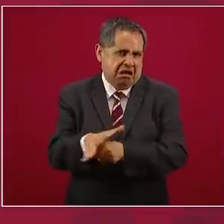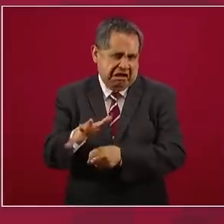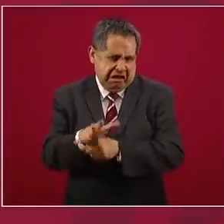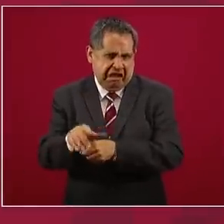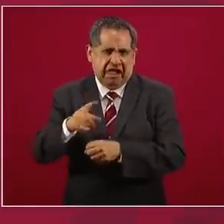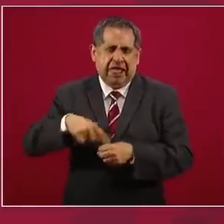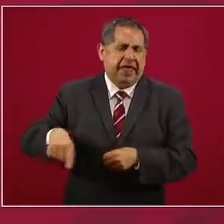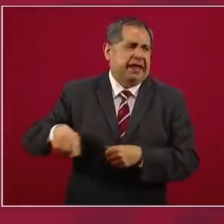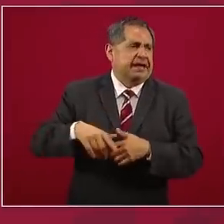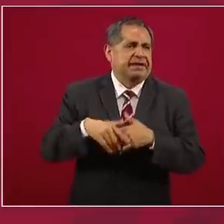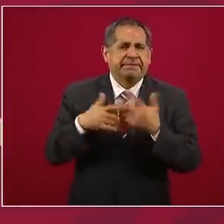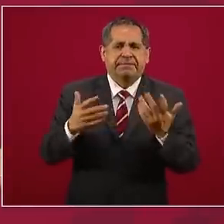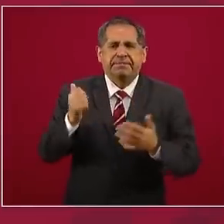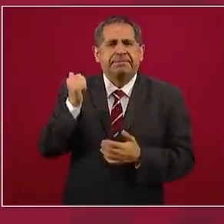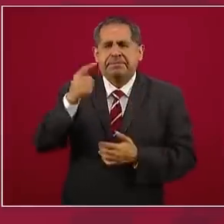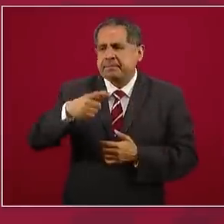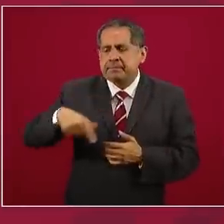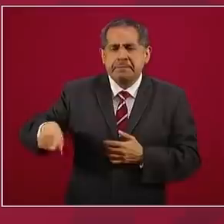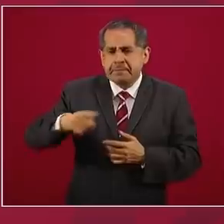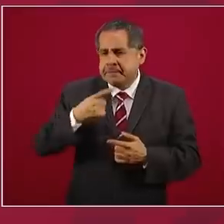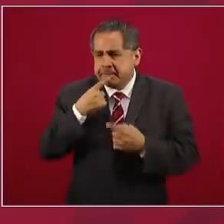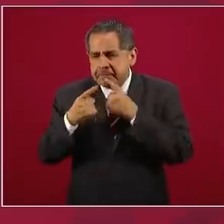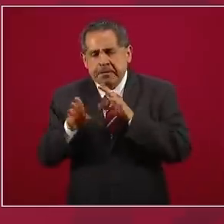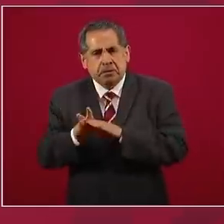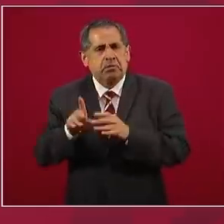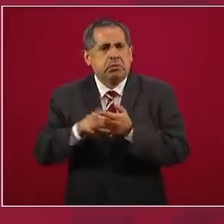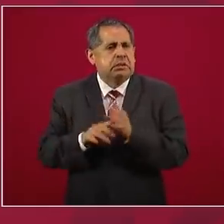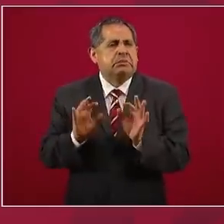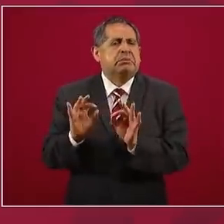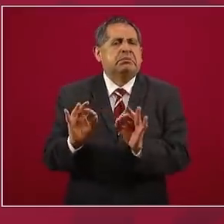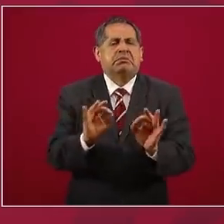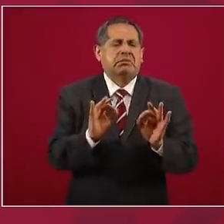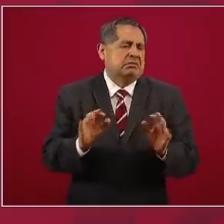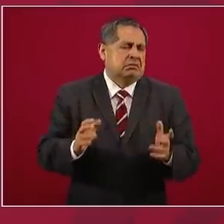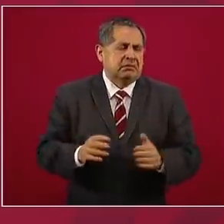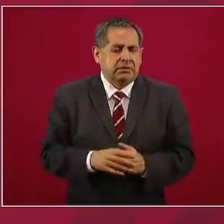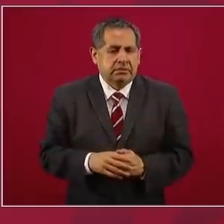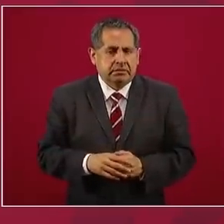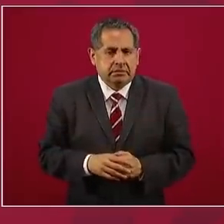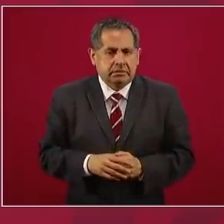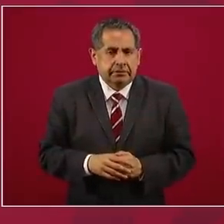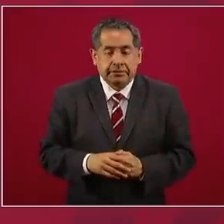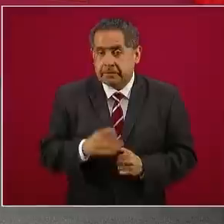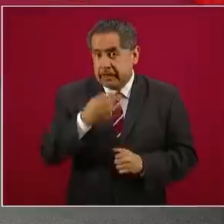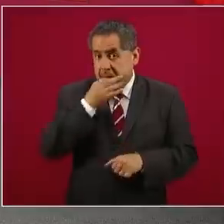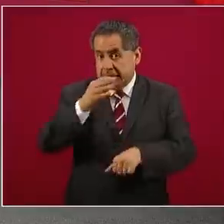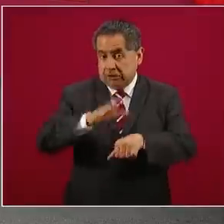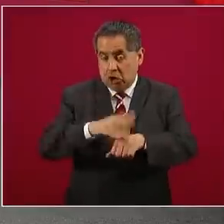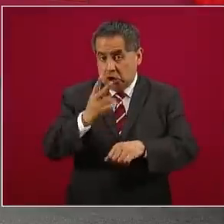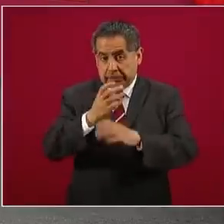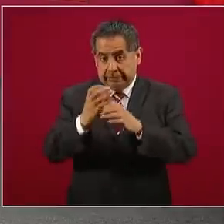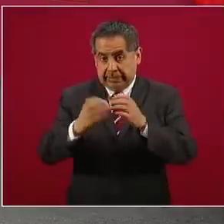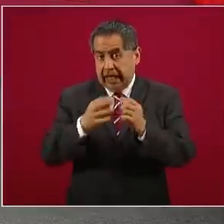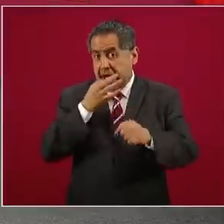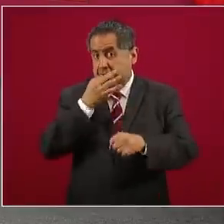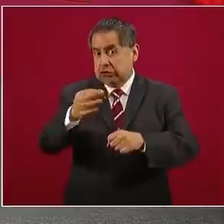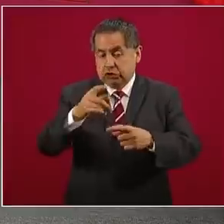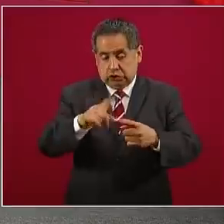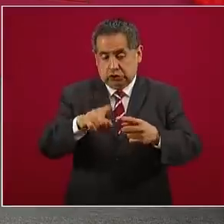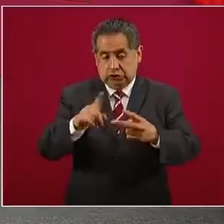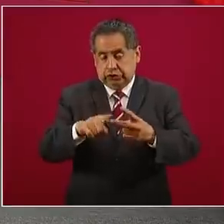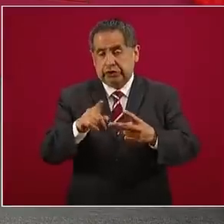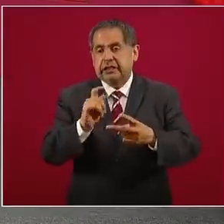gente tiene para comprar lo básico. Bueno, dos datos adicionales.